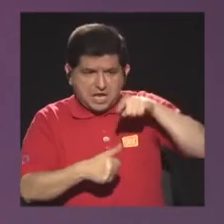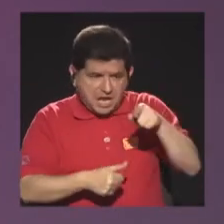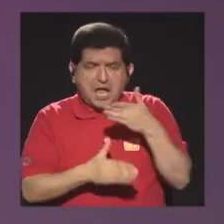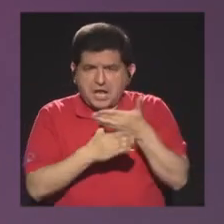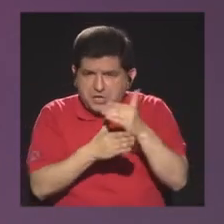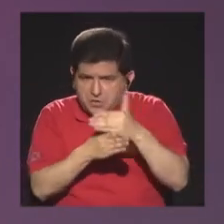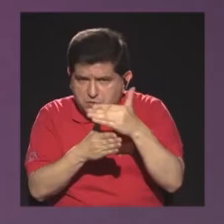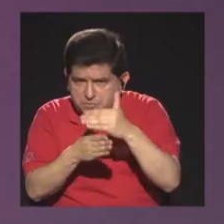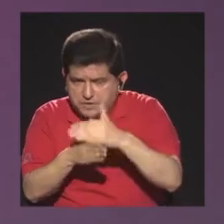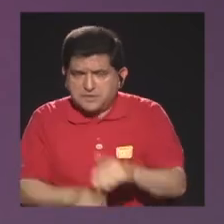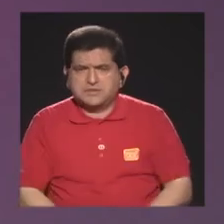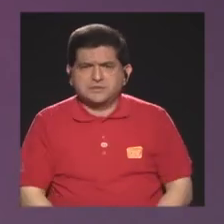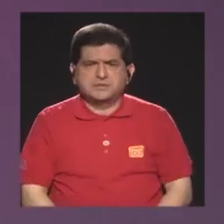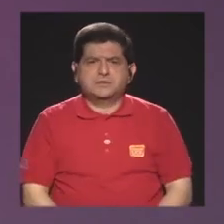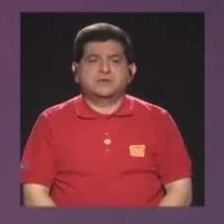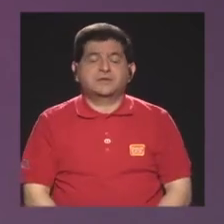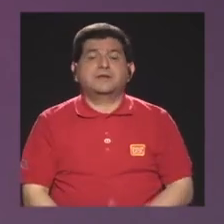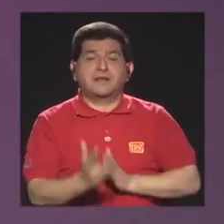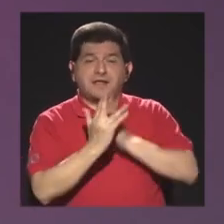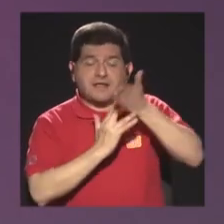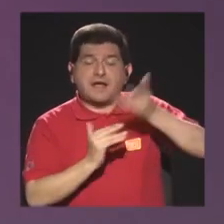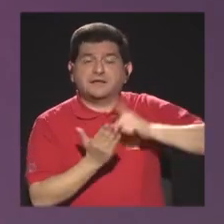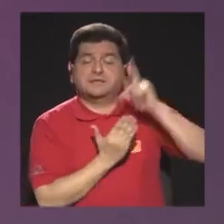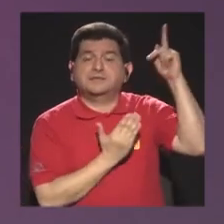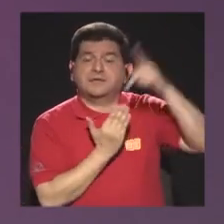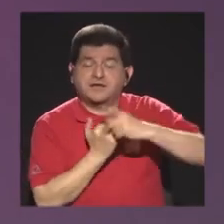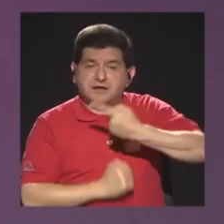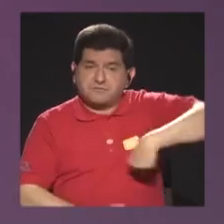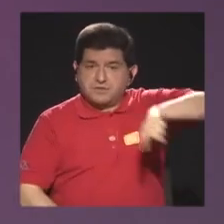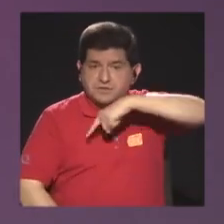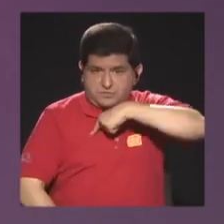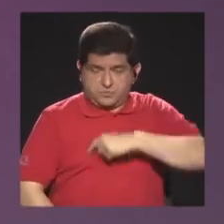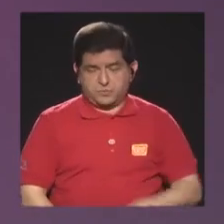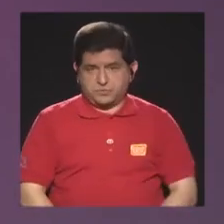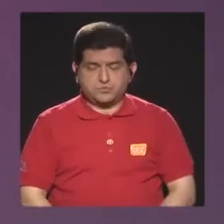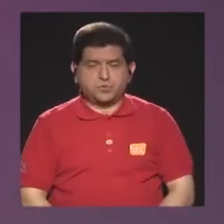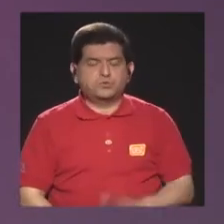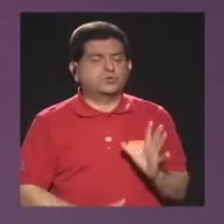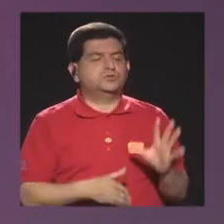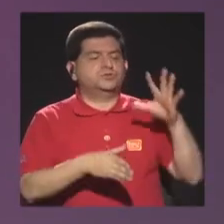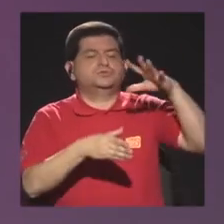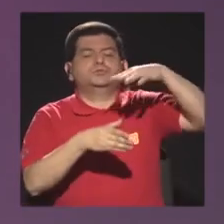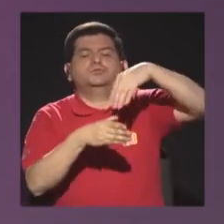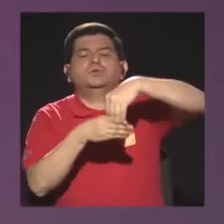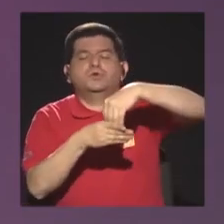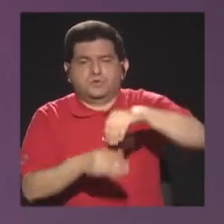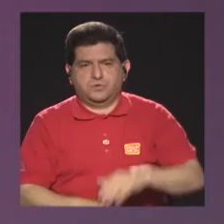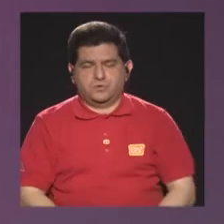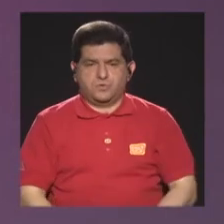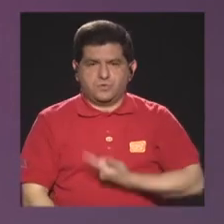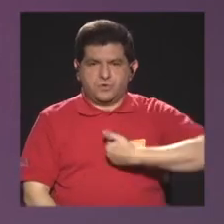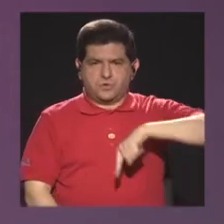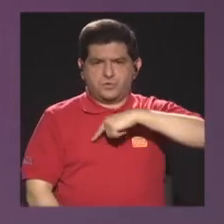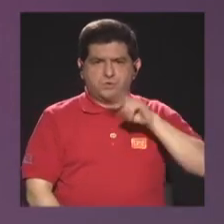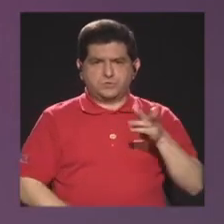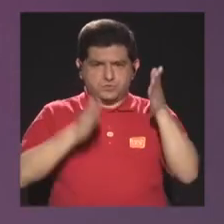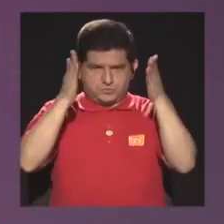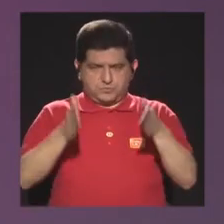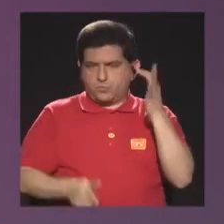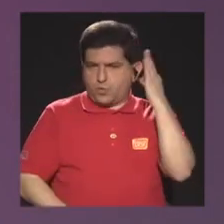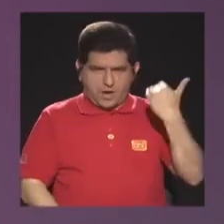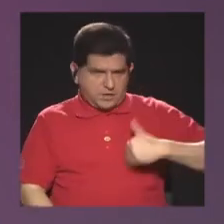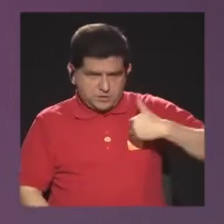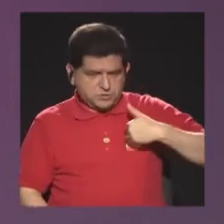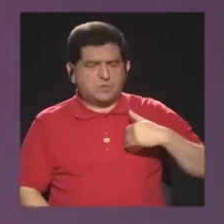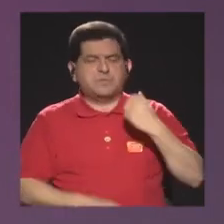medio de este programa, pues nosotros logramos entonces incorporar a nuestros compañeros y compañeras en